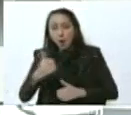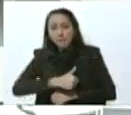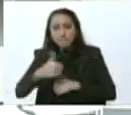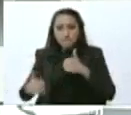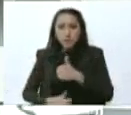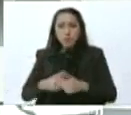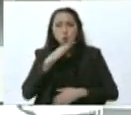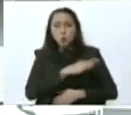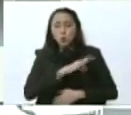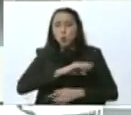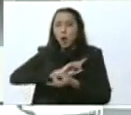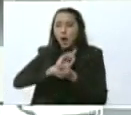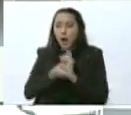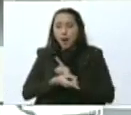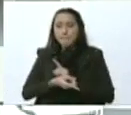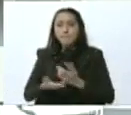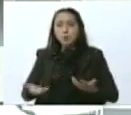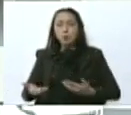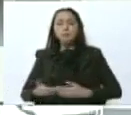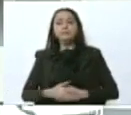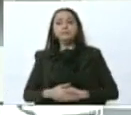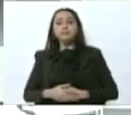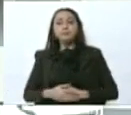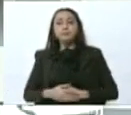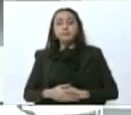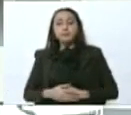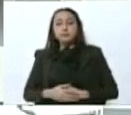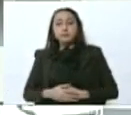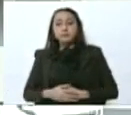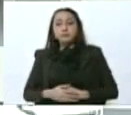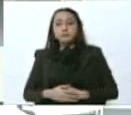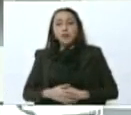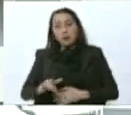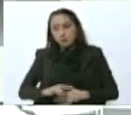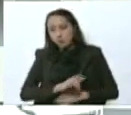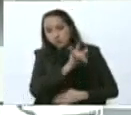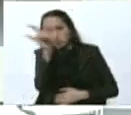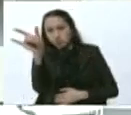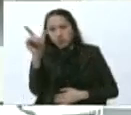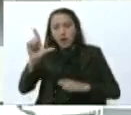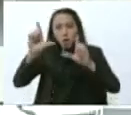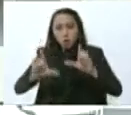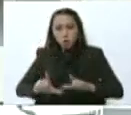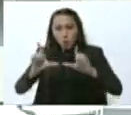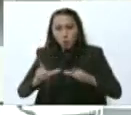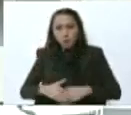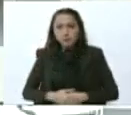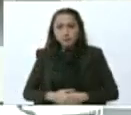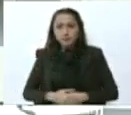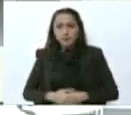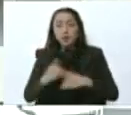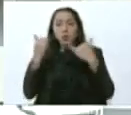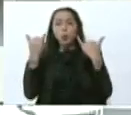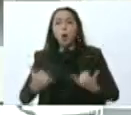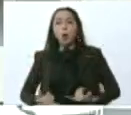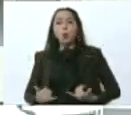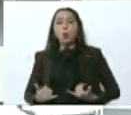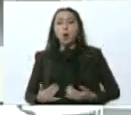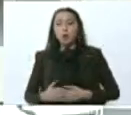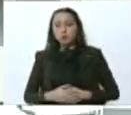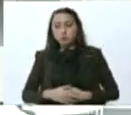del Socialismo Territorial y Social, Mervin Maldonado, hacia Tokio. Pero a esta altura, el día de hoy,